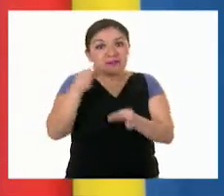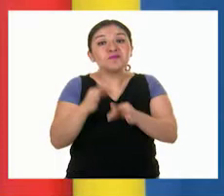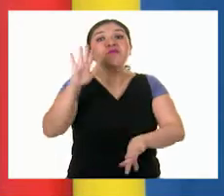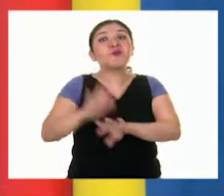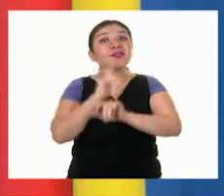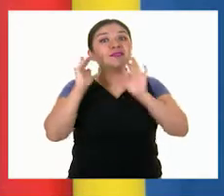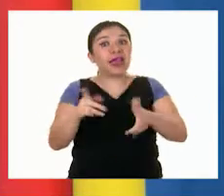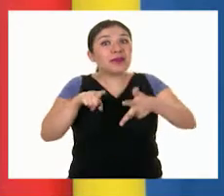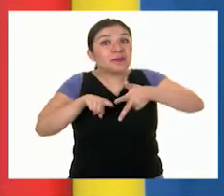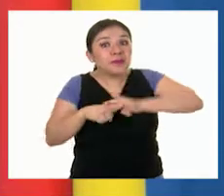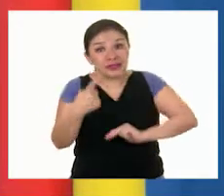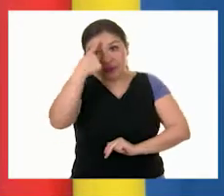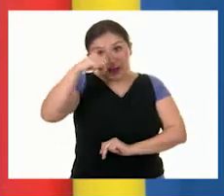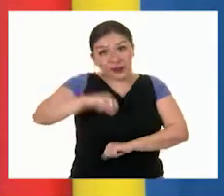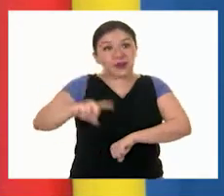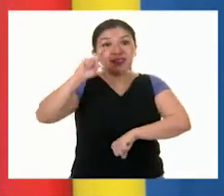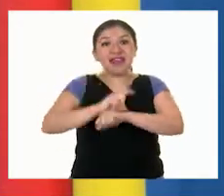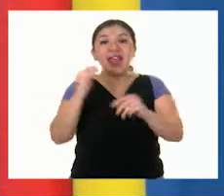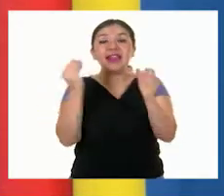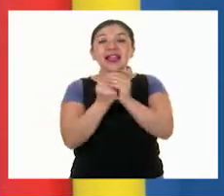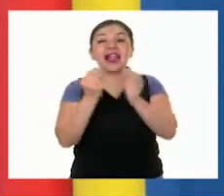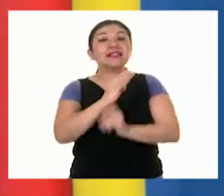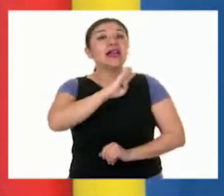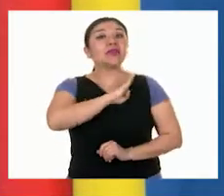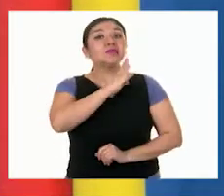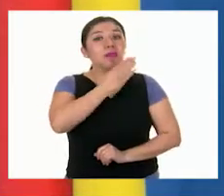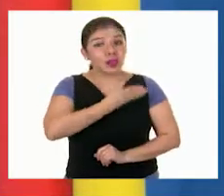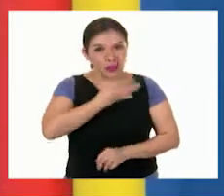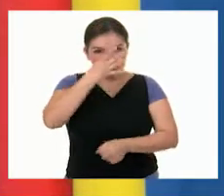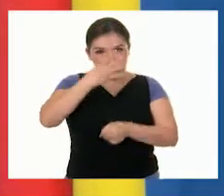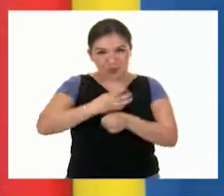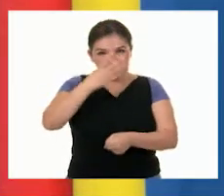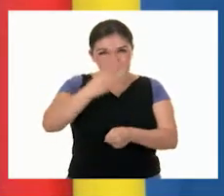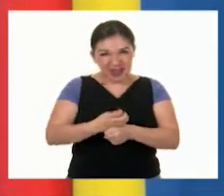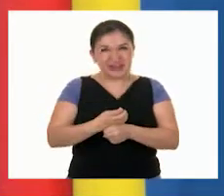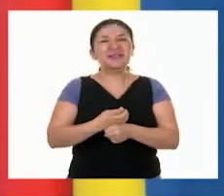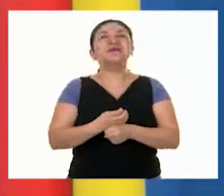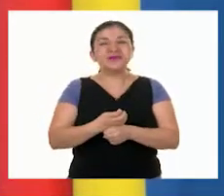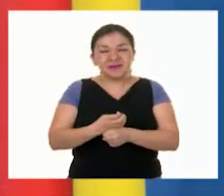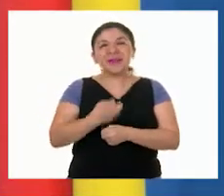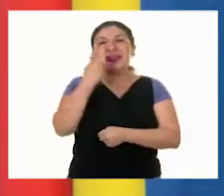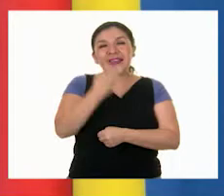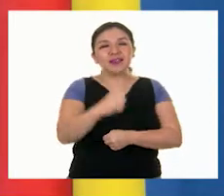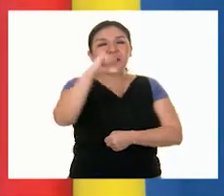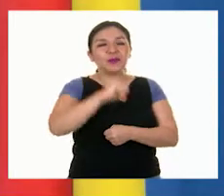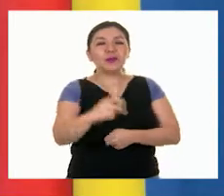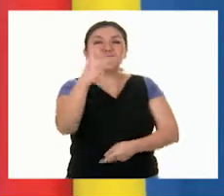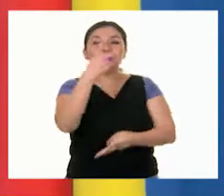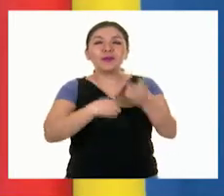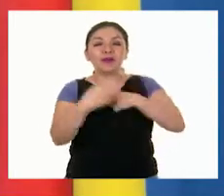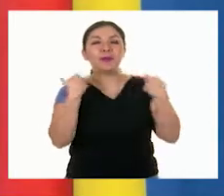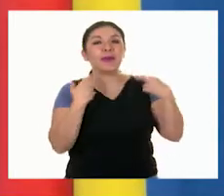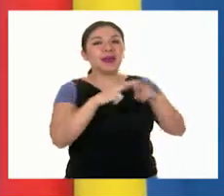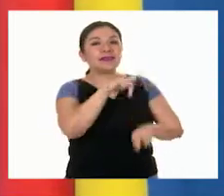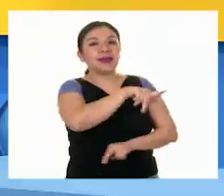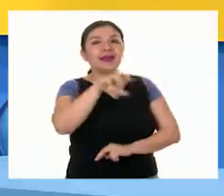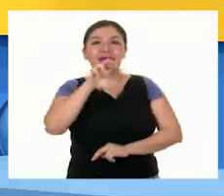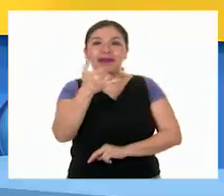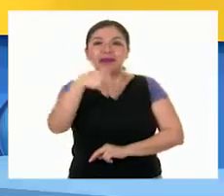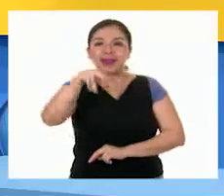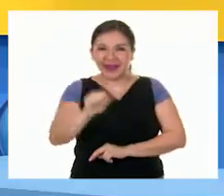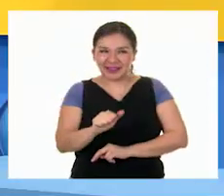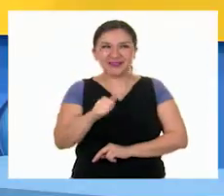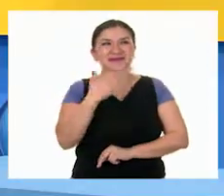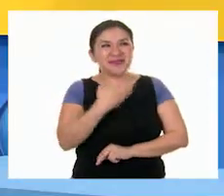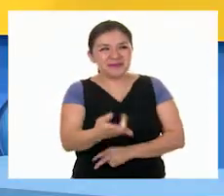porque ya vamos a comenzar con esta clase de español para cuarto grado, para lo cual nos acompaña la maestra Reina Cruz. Bienvenida, maestra.